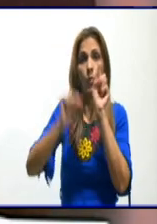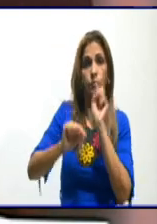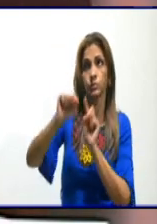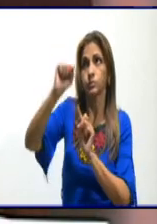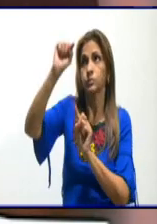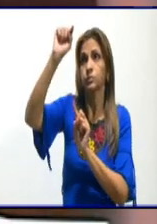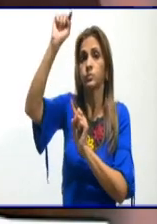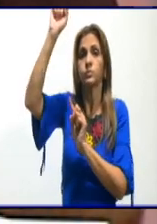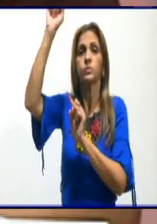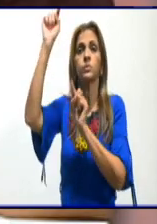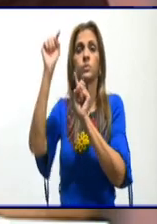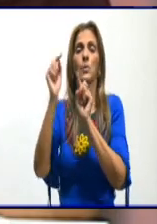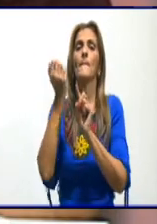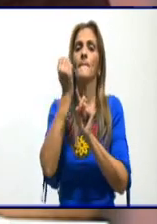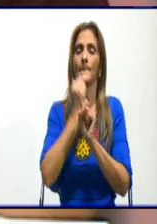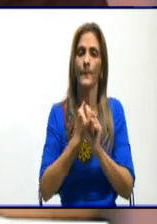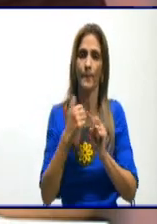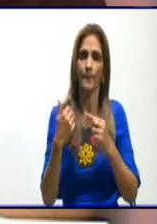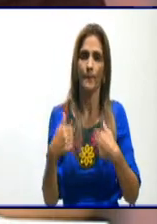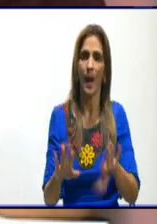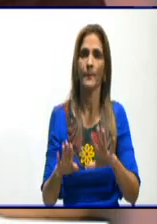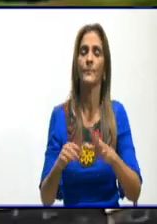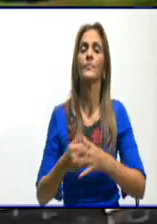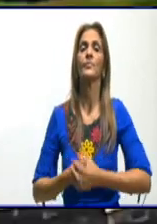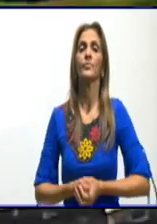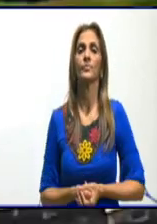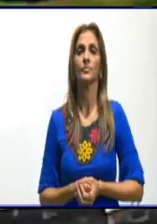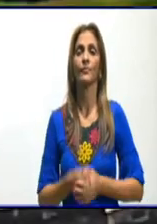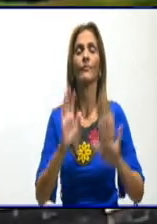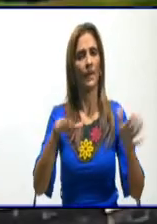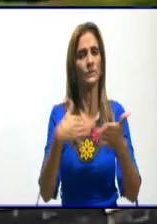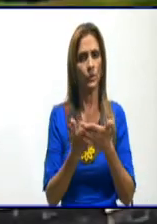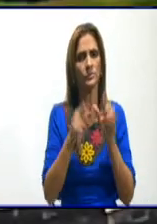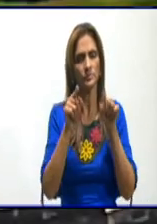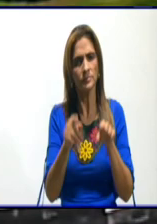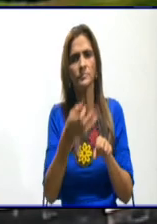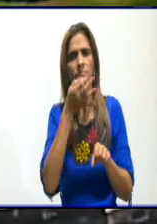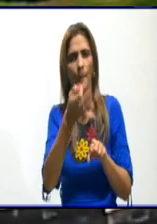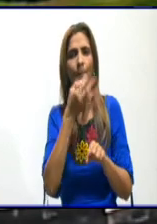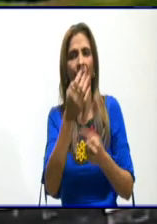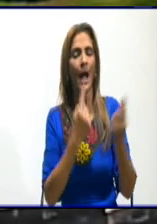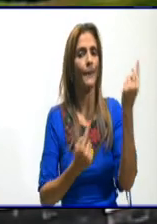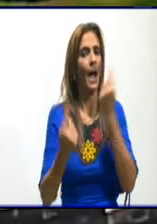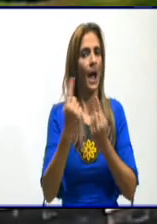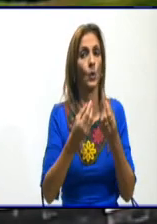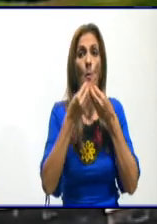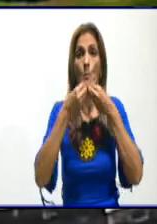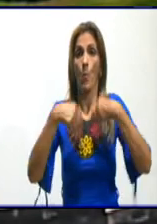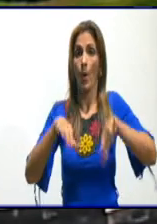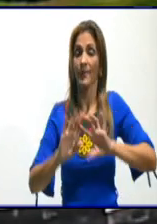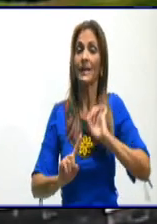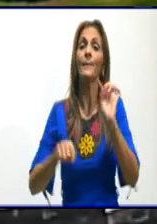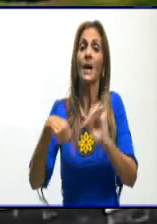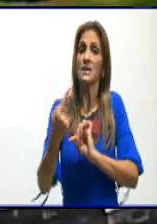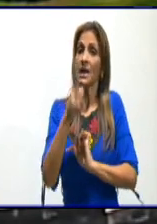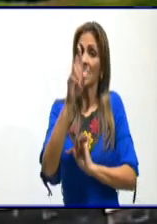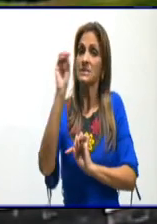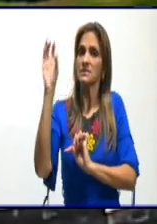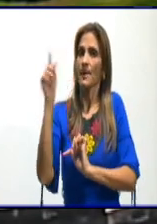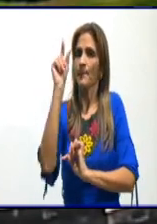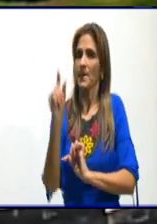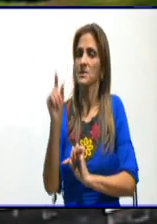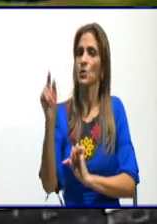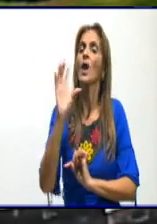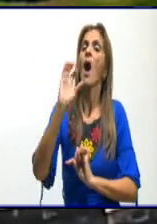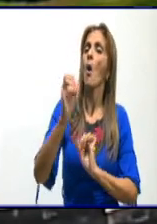144 y 153, que fue el de mayor reporte. Doctor, usted aclaraba algo. Pueda que mañana tengamos 100 casos, o sí, que quizás